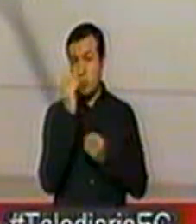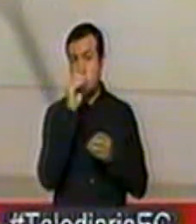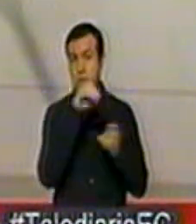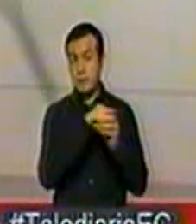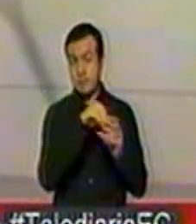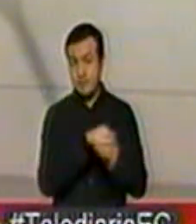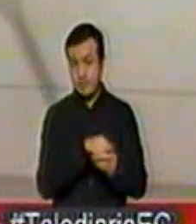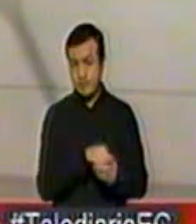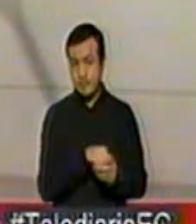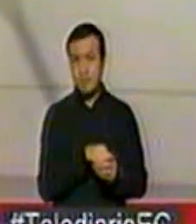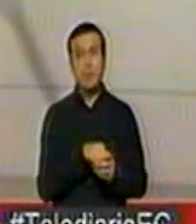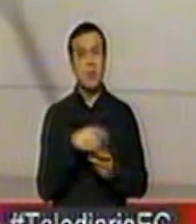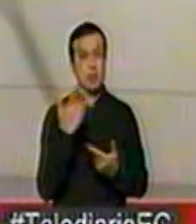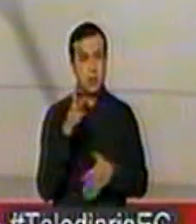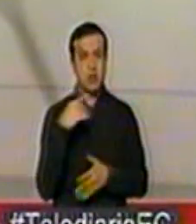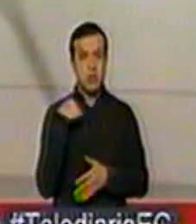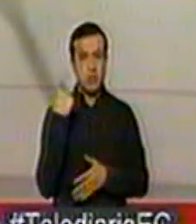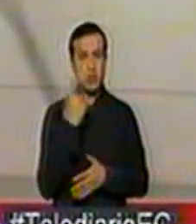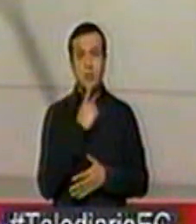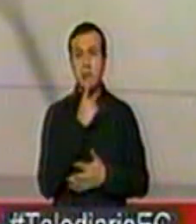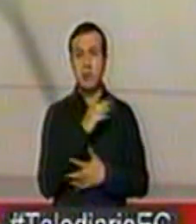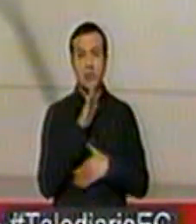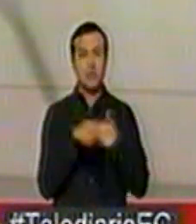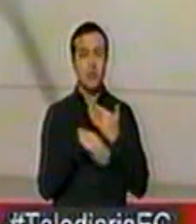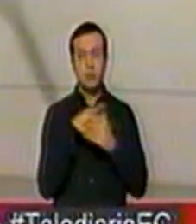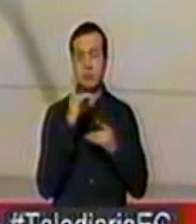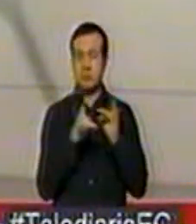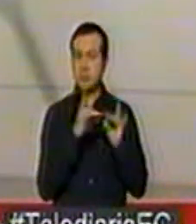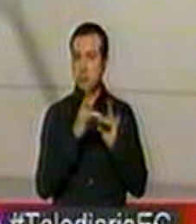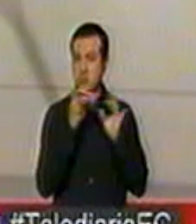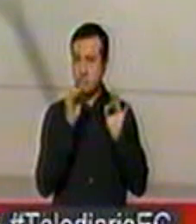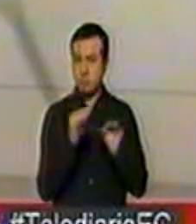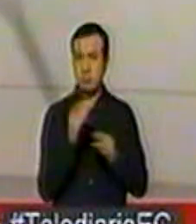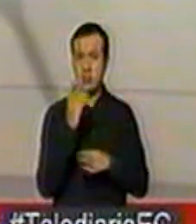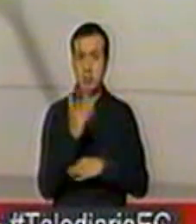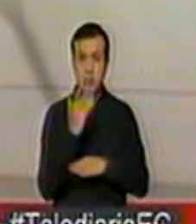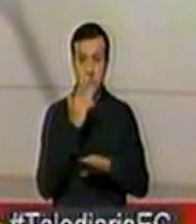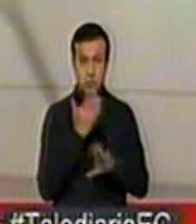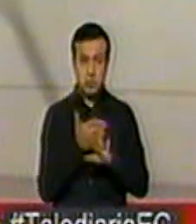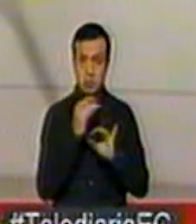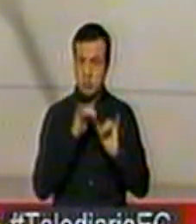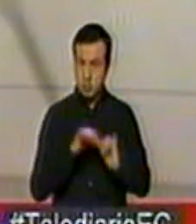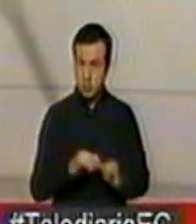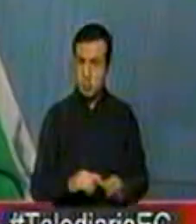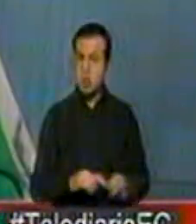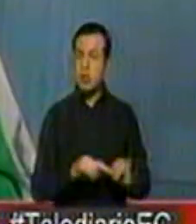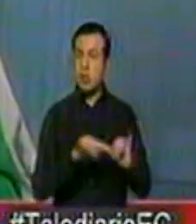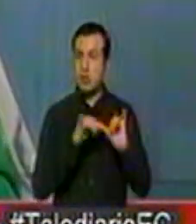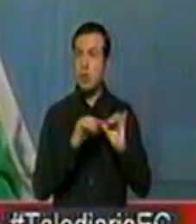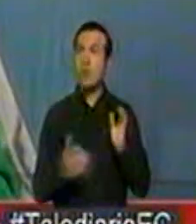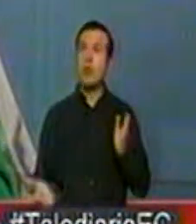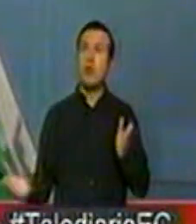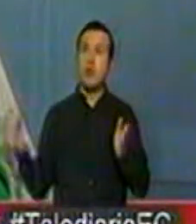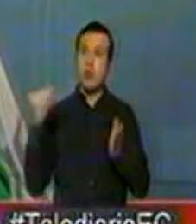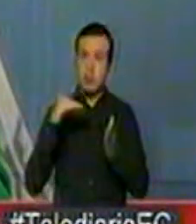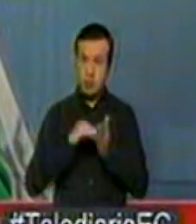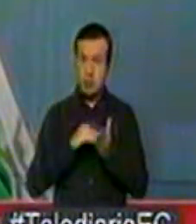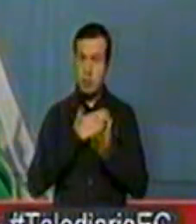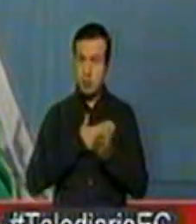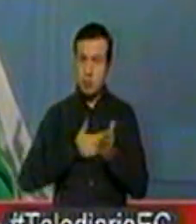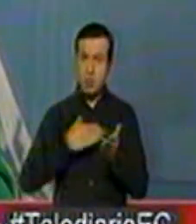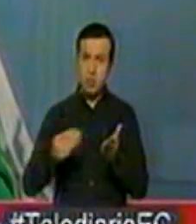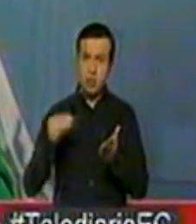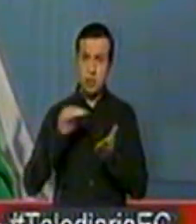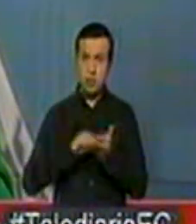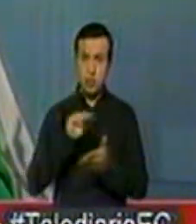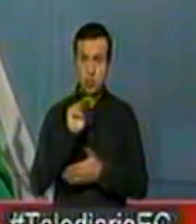el sistema, pero estamos nosotros poniendo todos los recursos necesarios para que esa página web funcione. ¿Podemos y funcione repetir bien esta página web